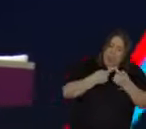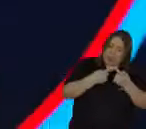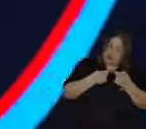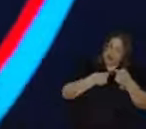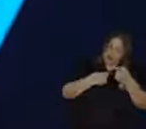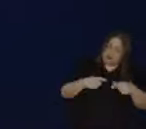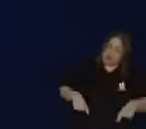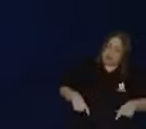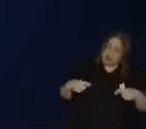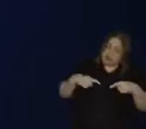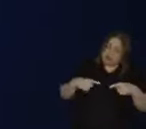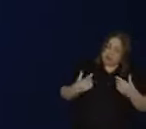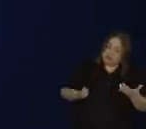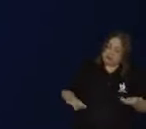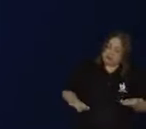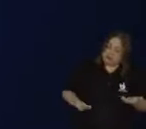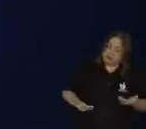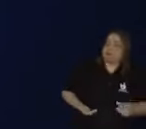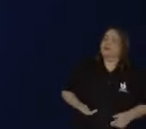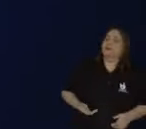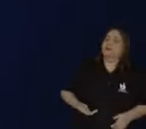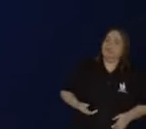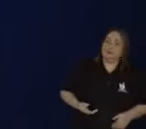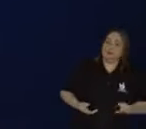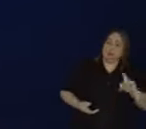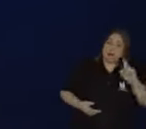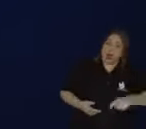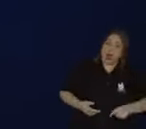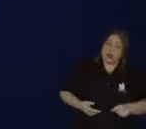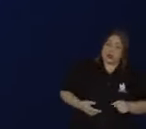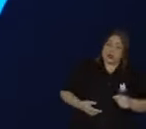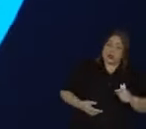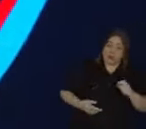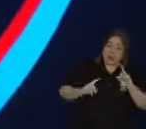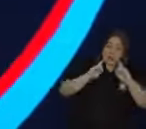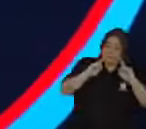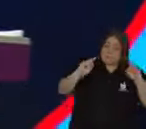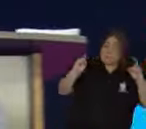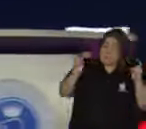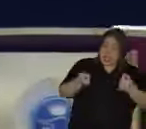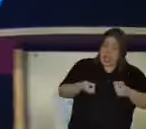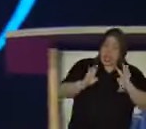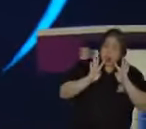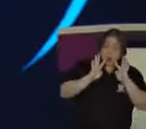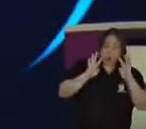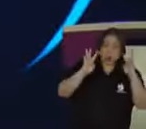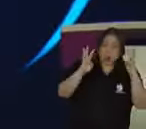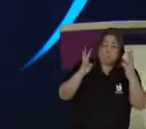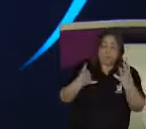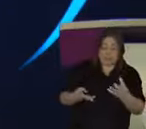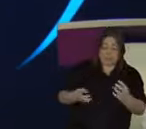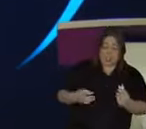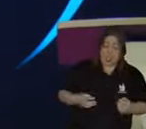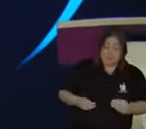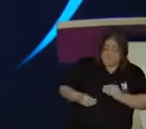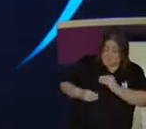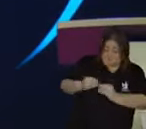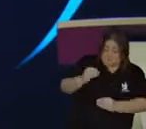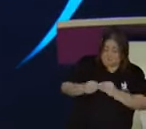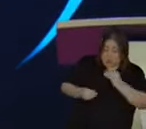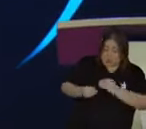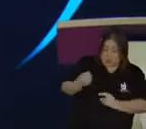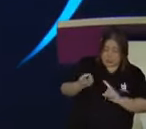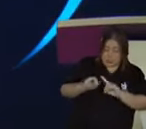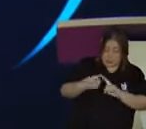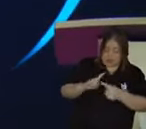Hay pecados sin confesar. Heridas sin sanar, reconciliaciones que nunca